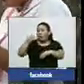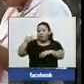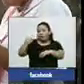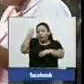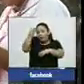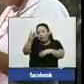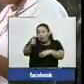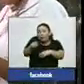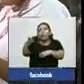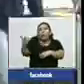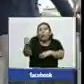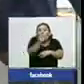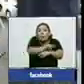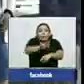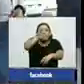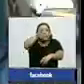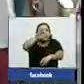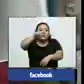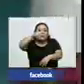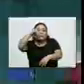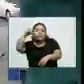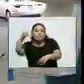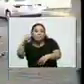logrado más de 3.000 capturas.